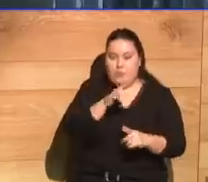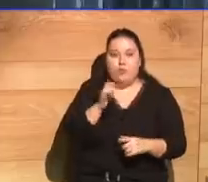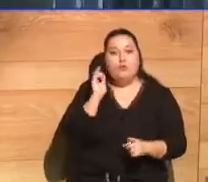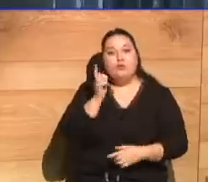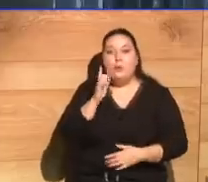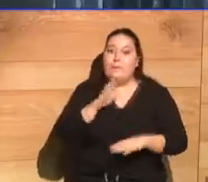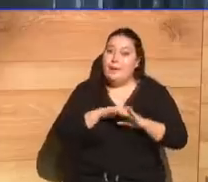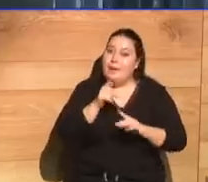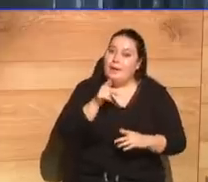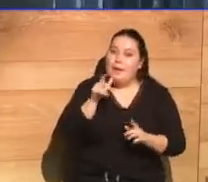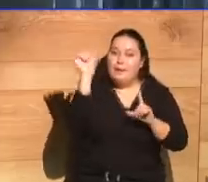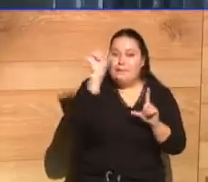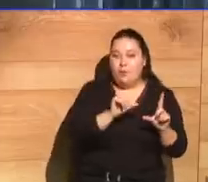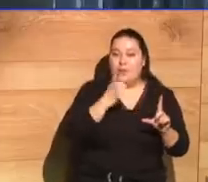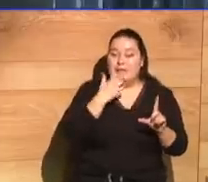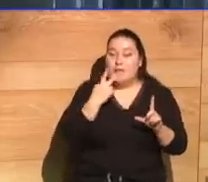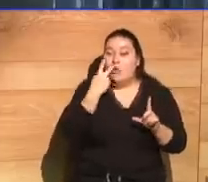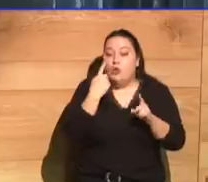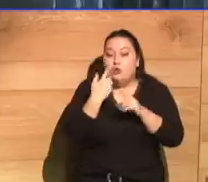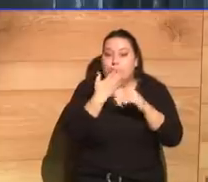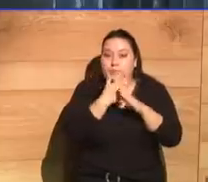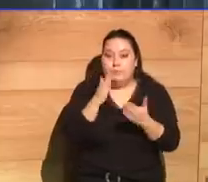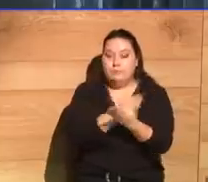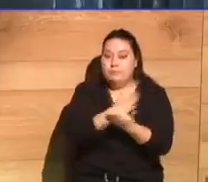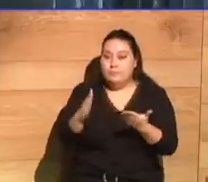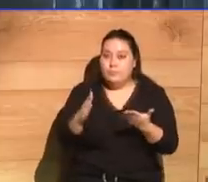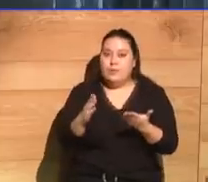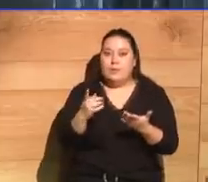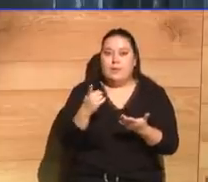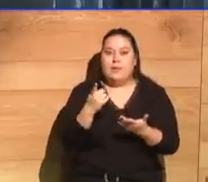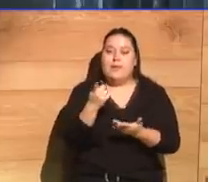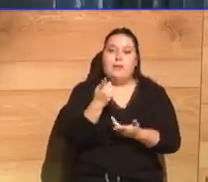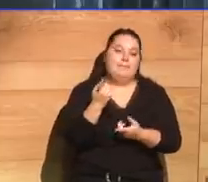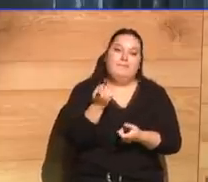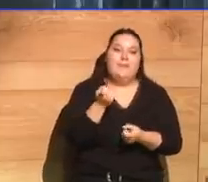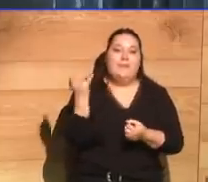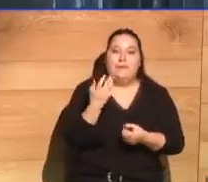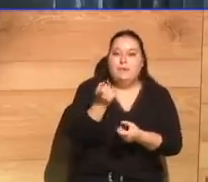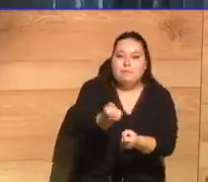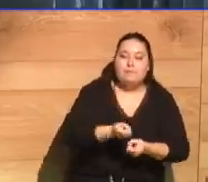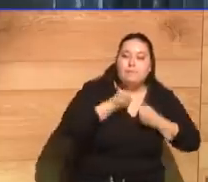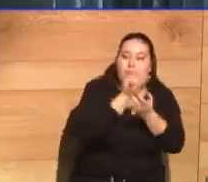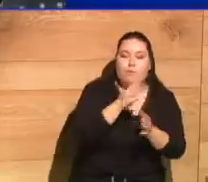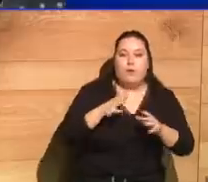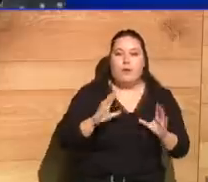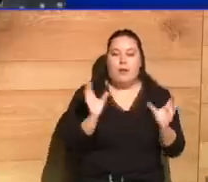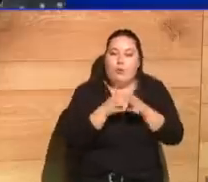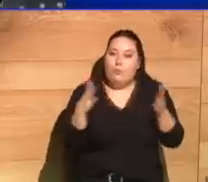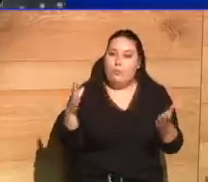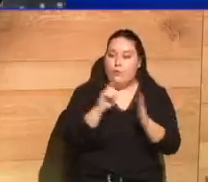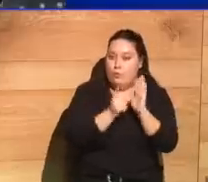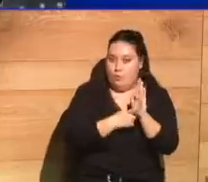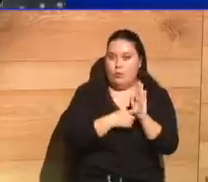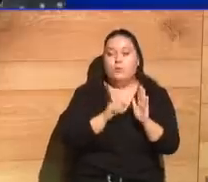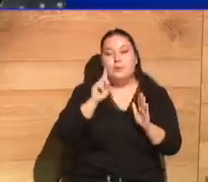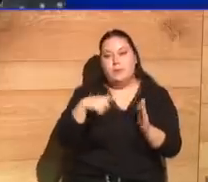para esa producción y que si quieres partirla en dos, por lo que fuera, tienes que informar a todo el equipo y tienes que renegociarlo el contrato. Y pagar, exactamente, y pagar, ¿no? Pagar